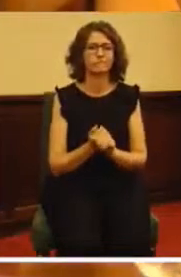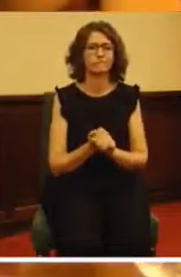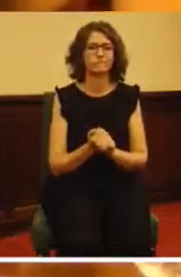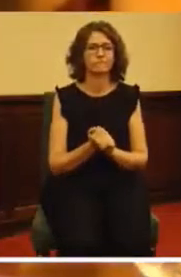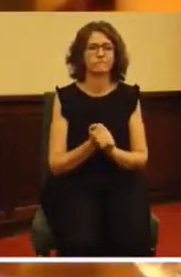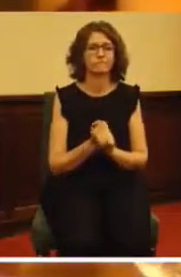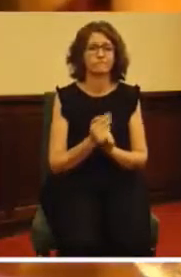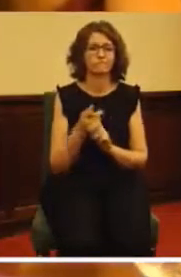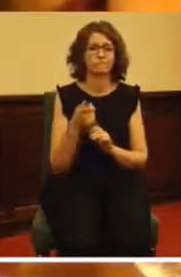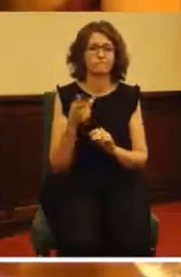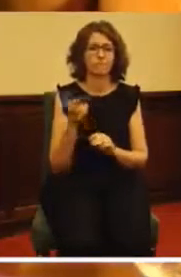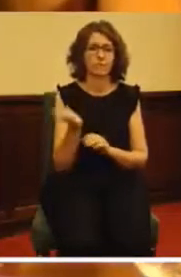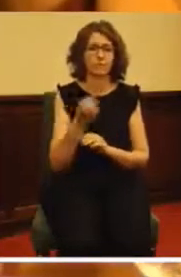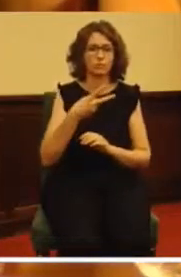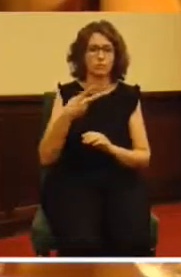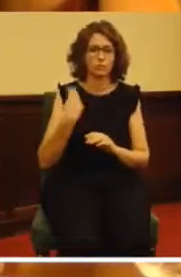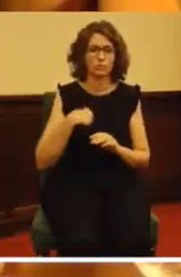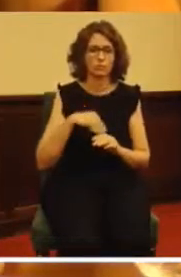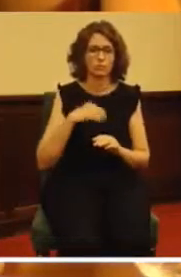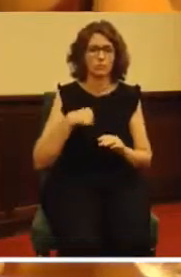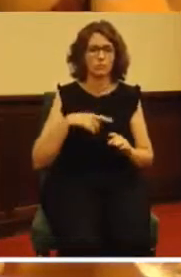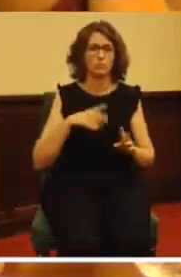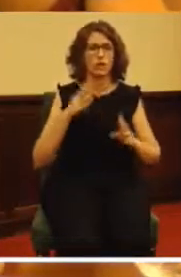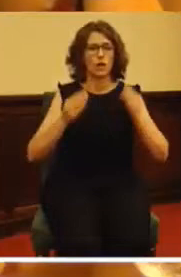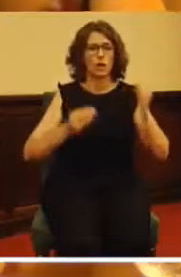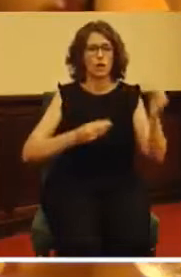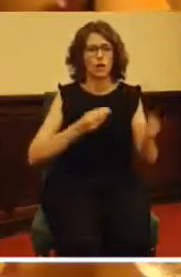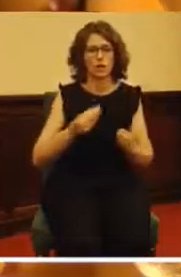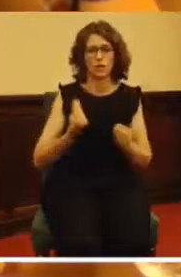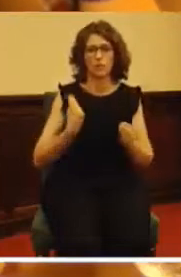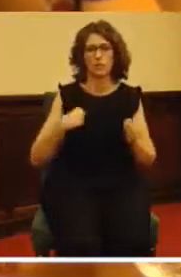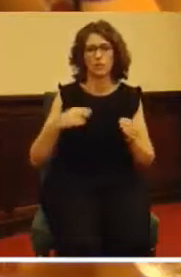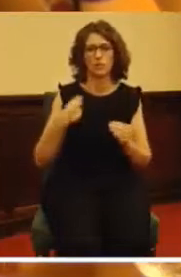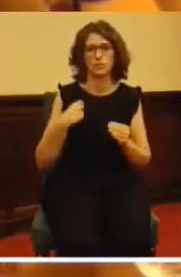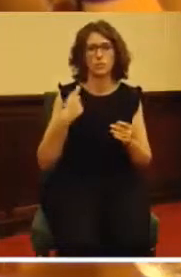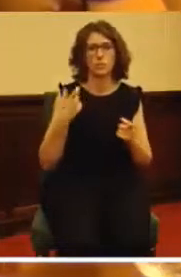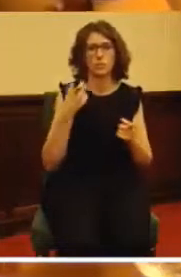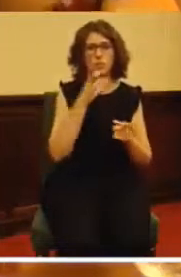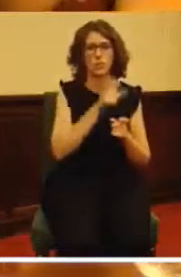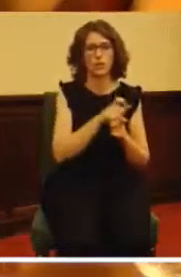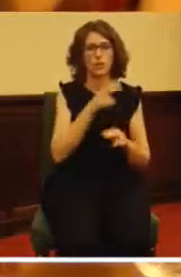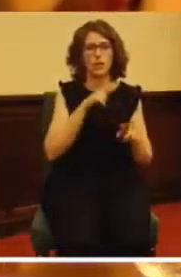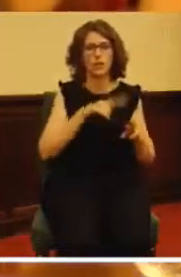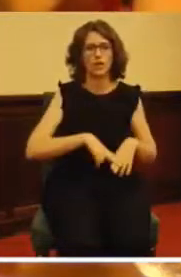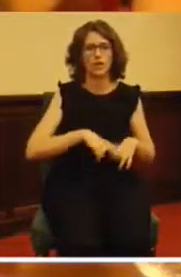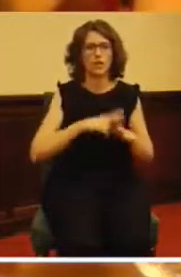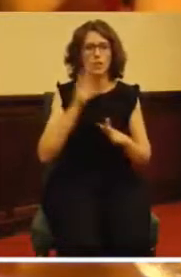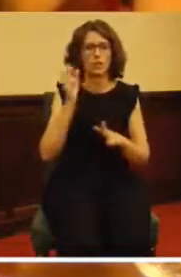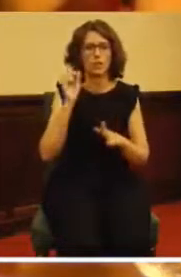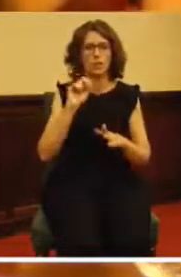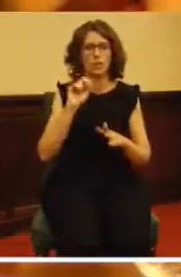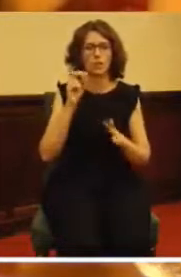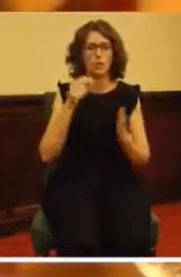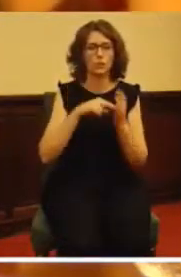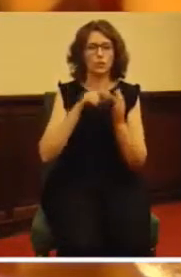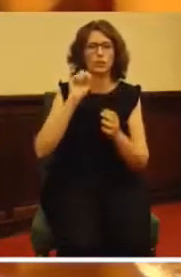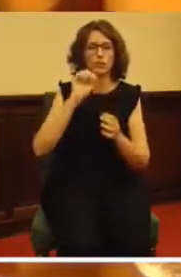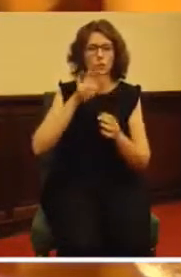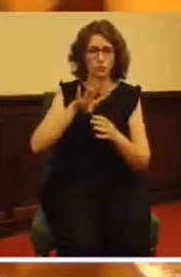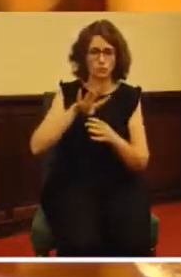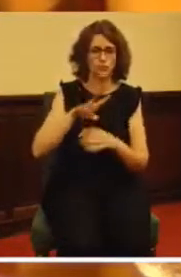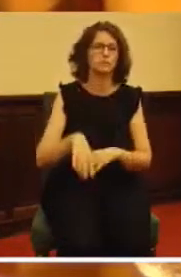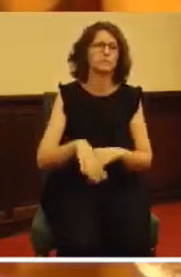tenemos el resultado de aplicar la ponencia de valores del año 2012. Vamos con el